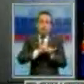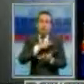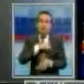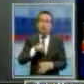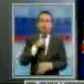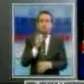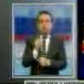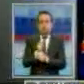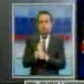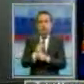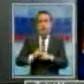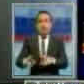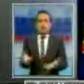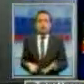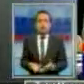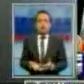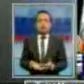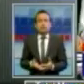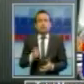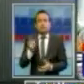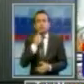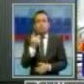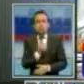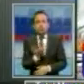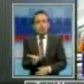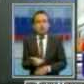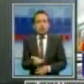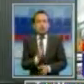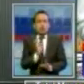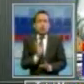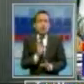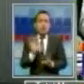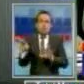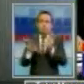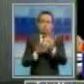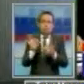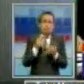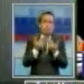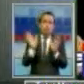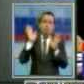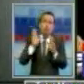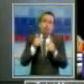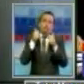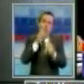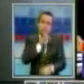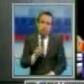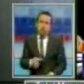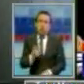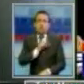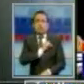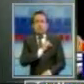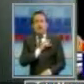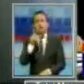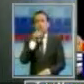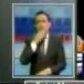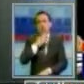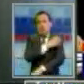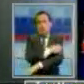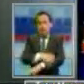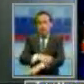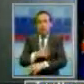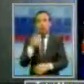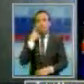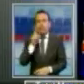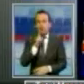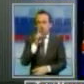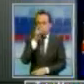que haga la pega. Y yo creo que para el gobierno se puede poner buena gente y de todo. Hay buena gente en regiones, buena gente en Santiago. Lo que quiero decir que no puede ser un